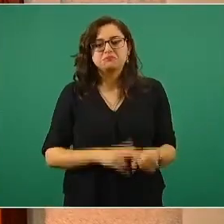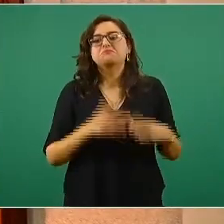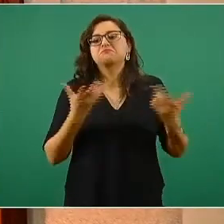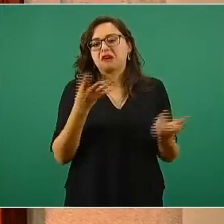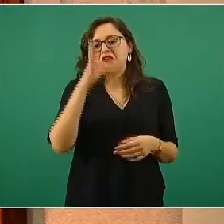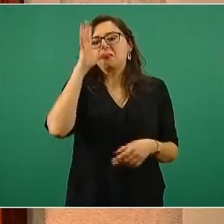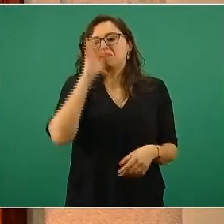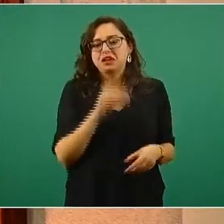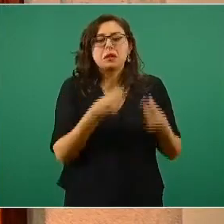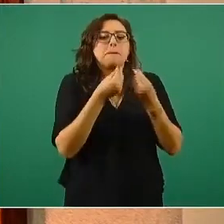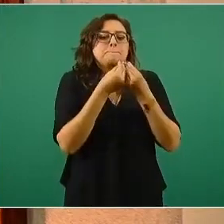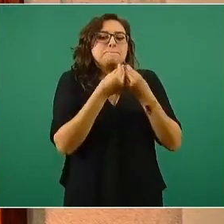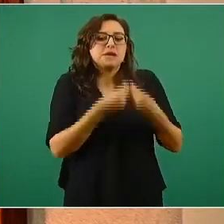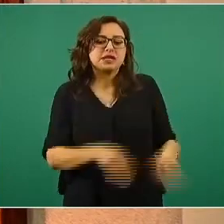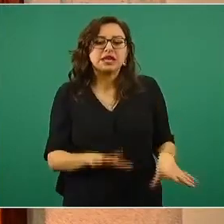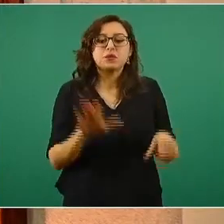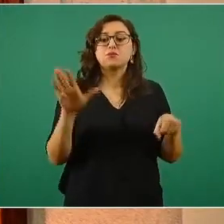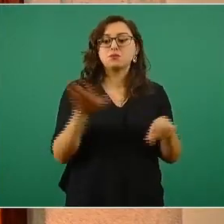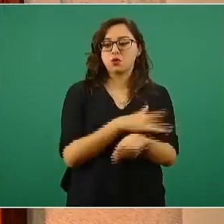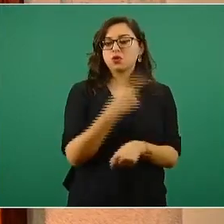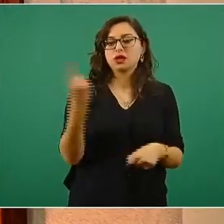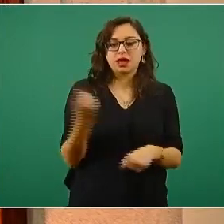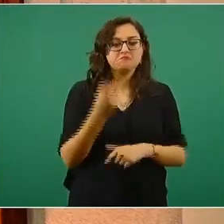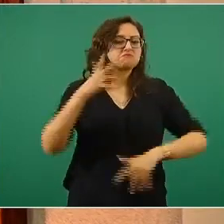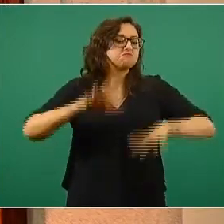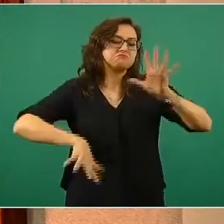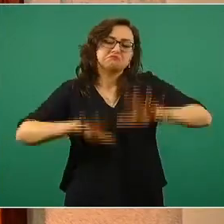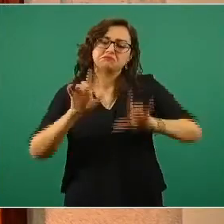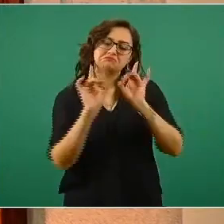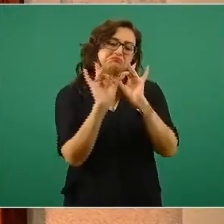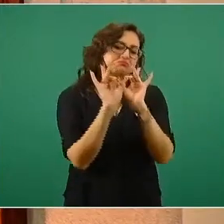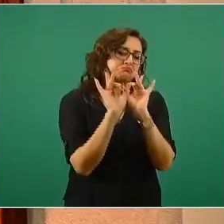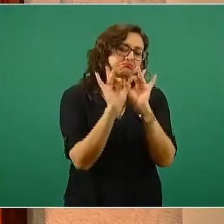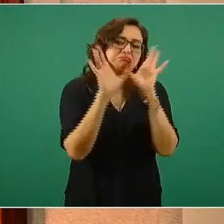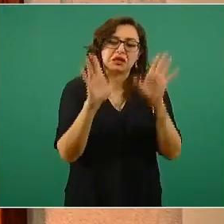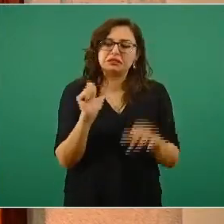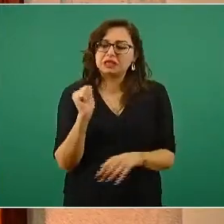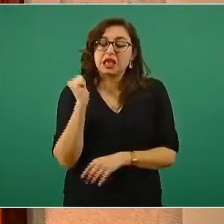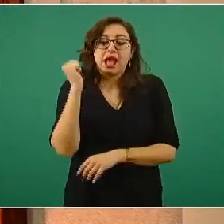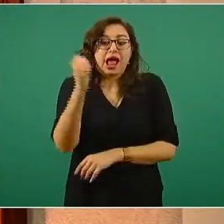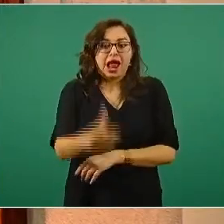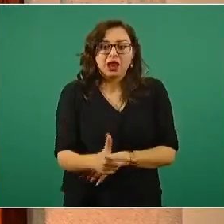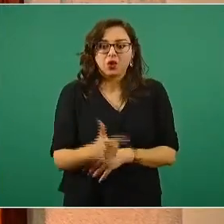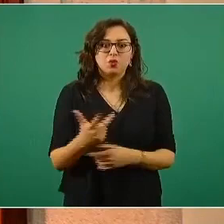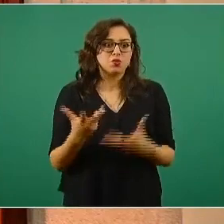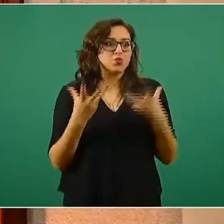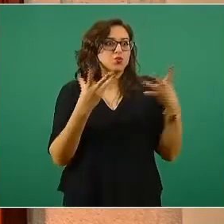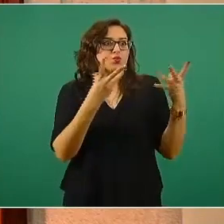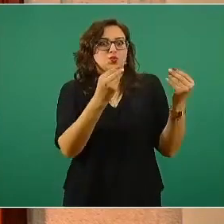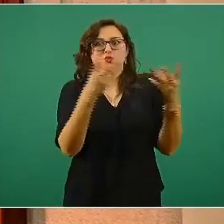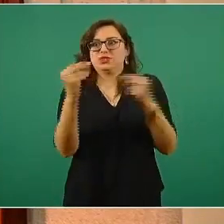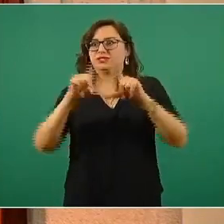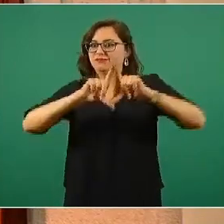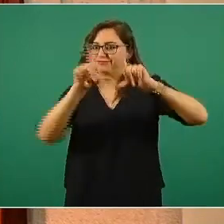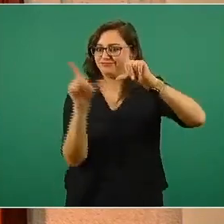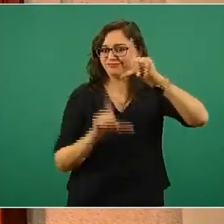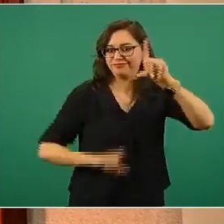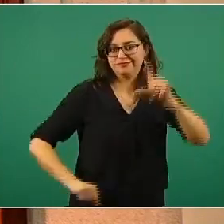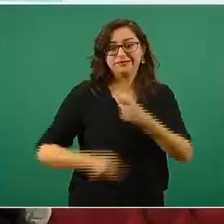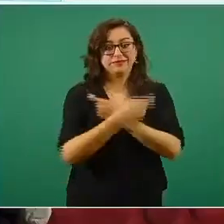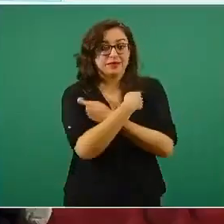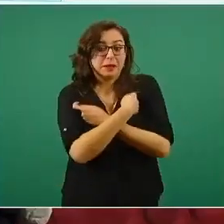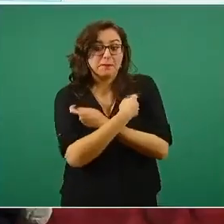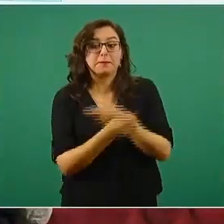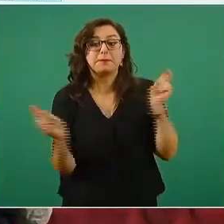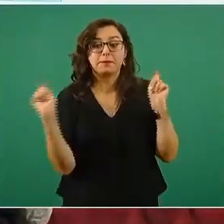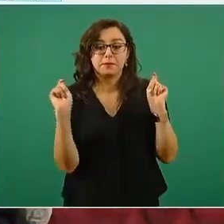de la logística y de los mecanismos de aplicación que se dan, sobre todo cuando hay una distribución de vacuna a nivel nacional, como